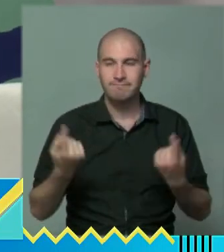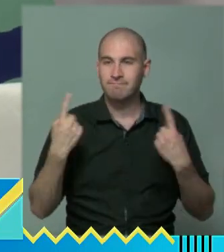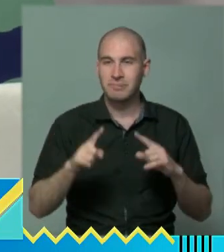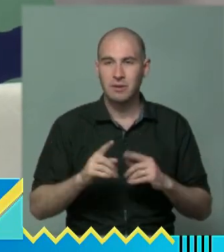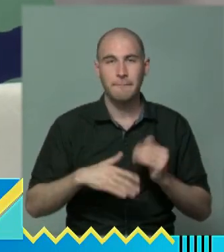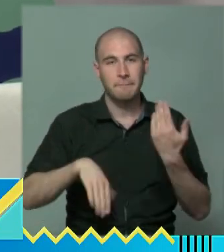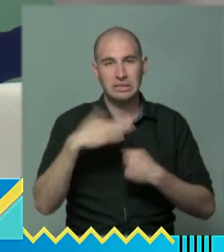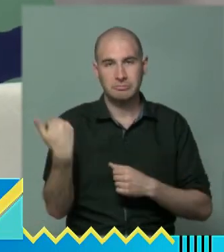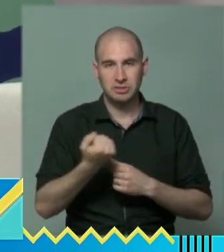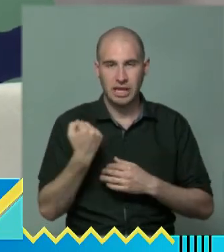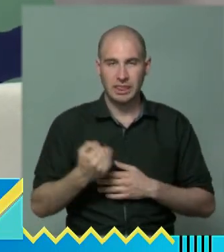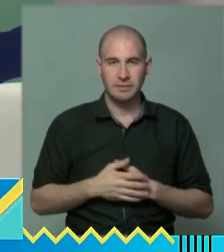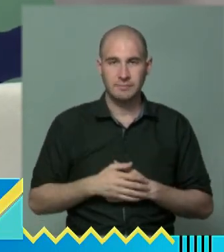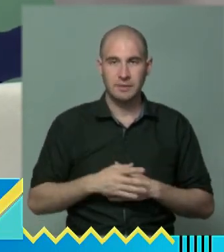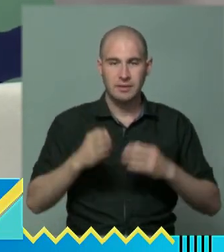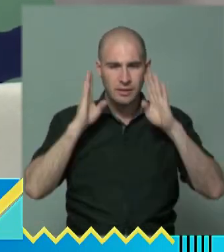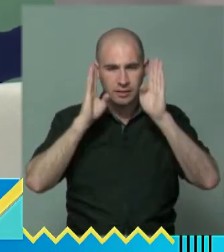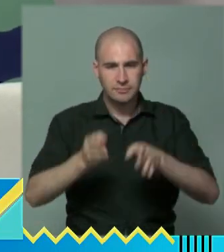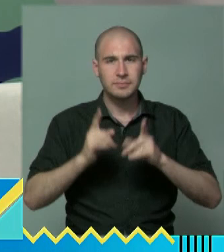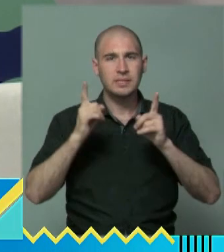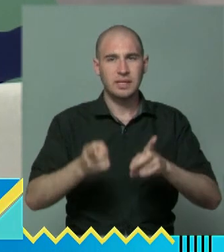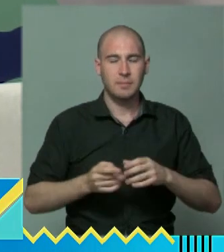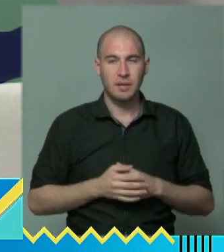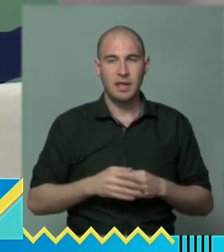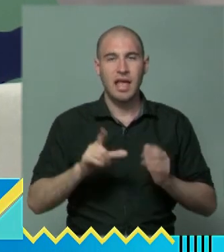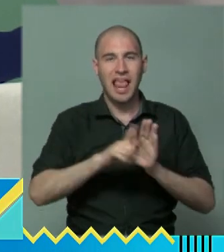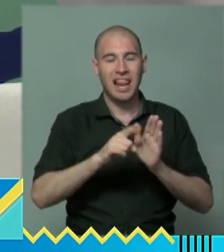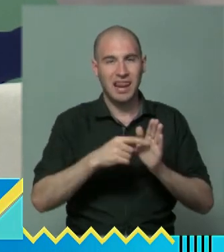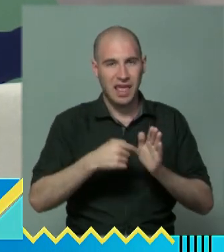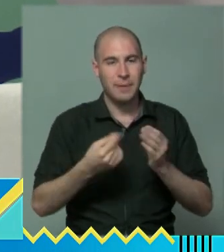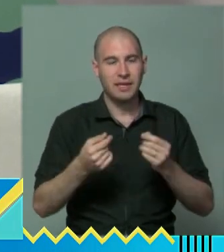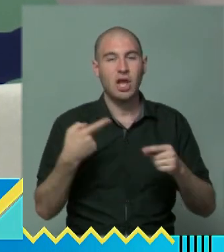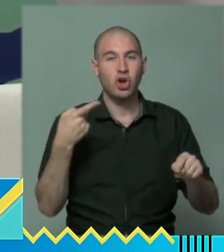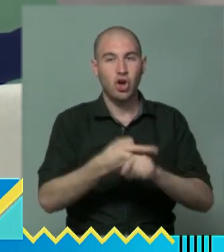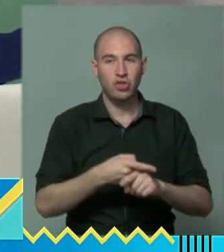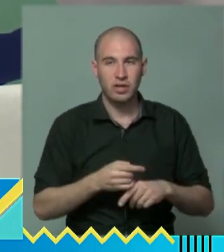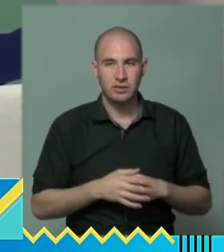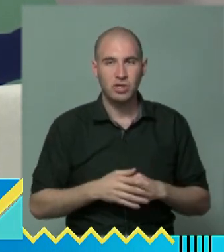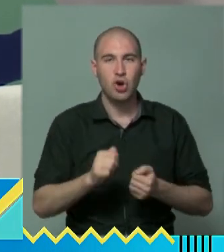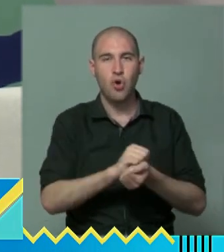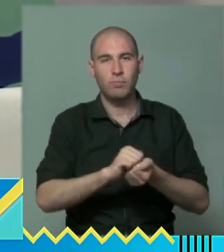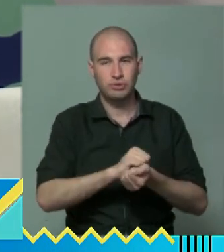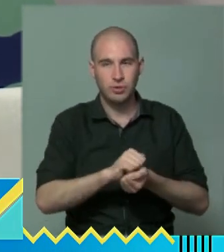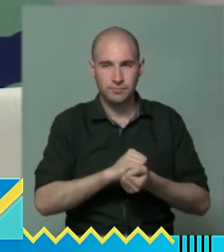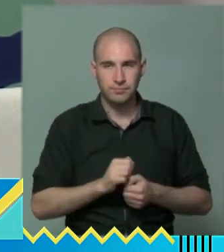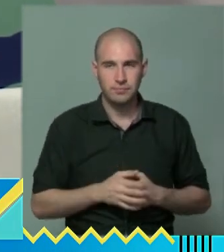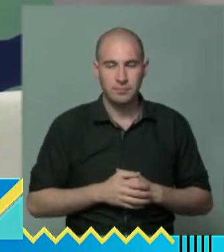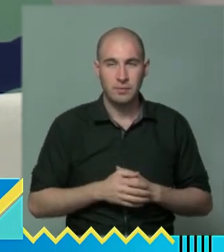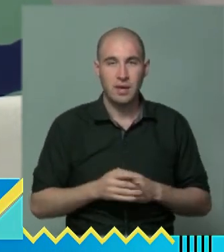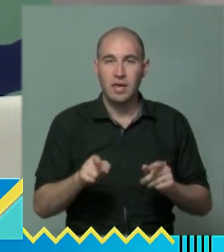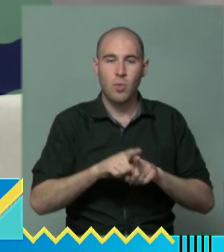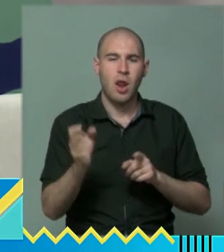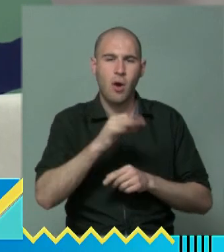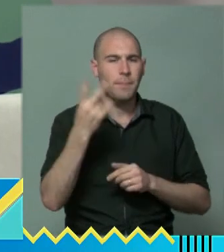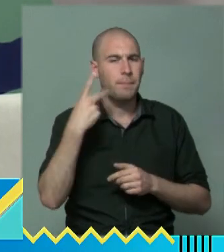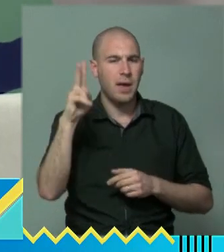lo importante es apuntalar y ajustar la legislación para combatir la corrupción, que es igual o tan